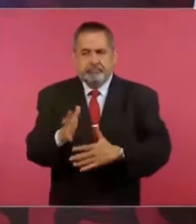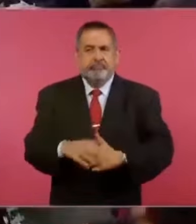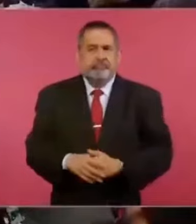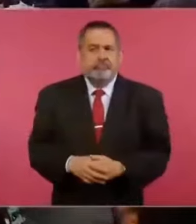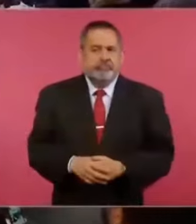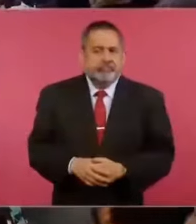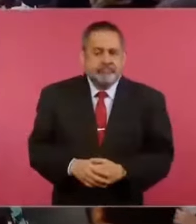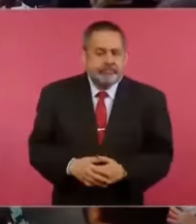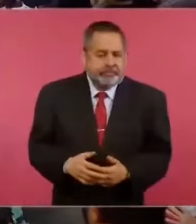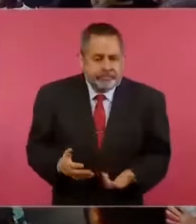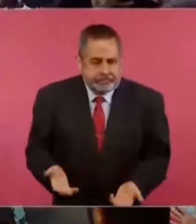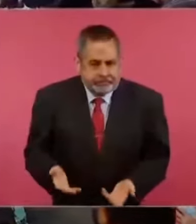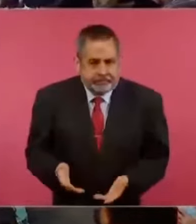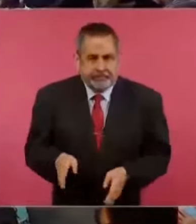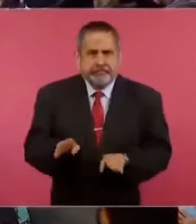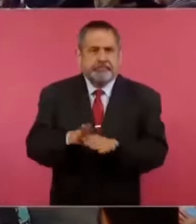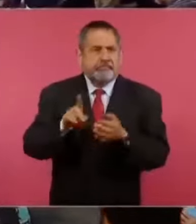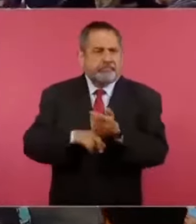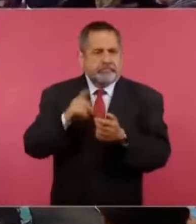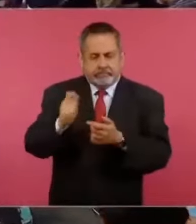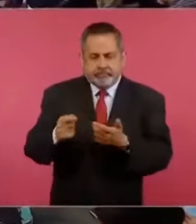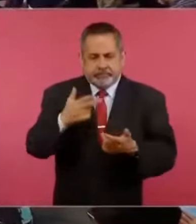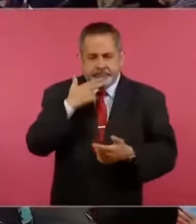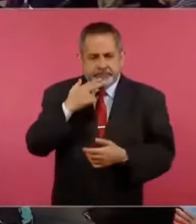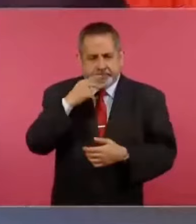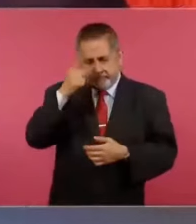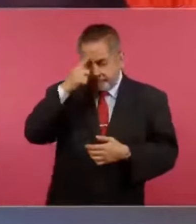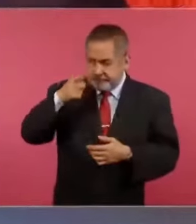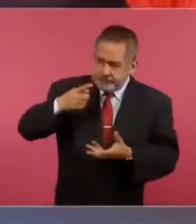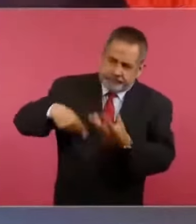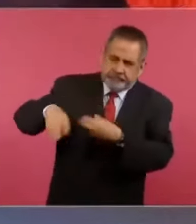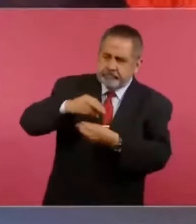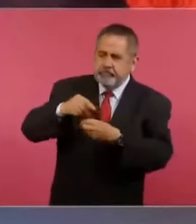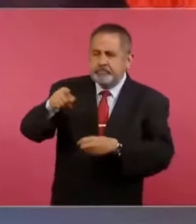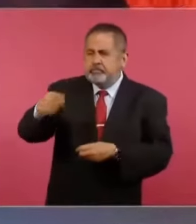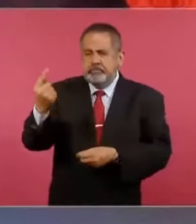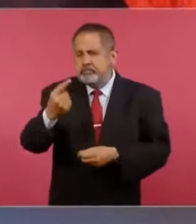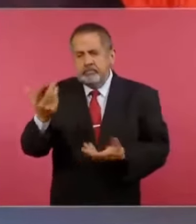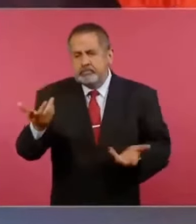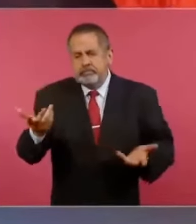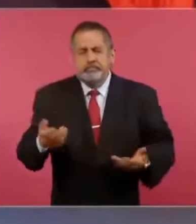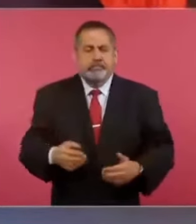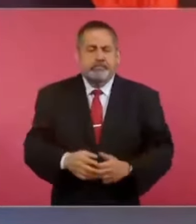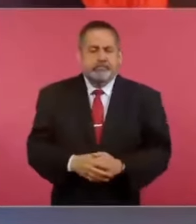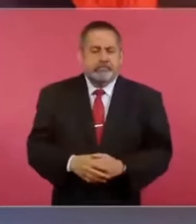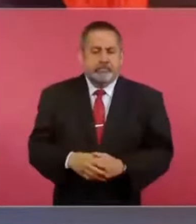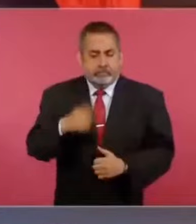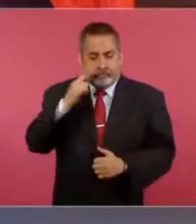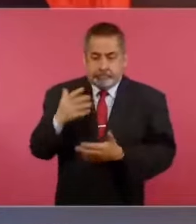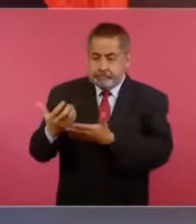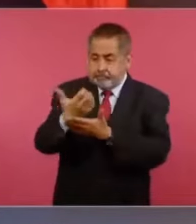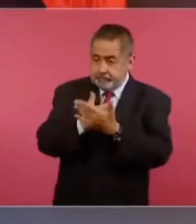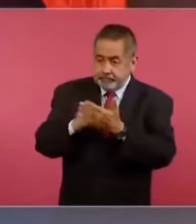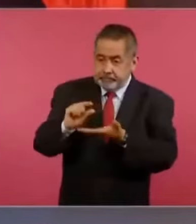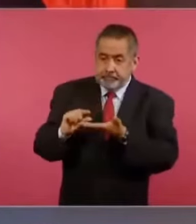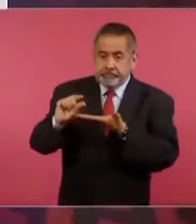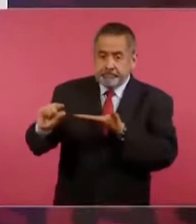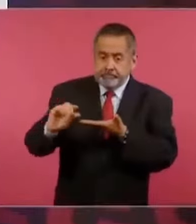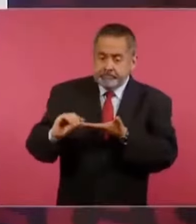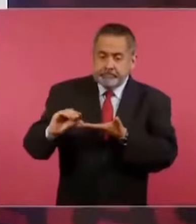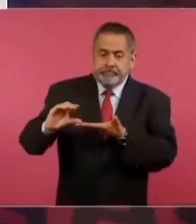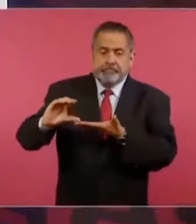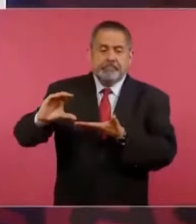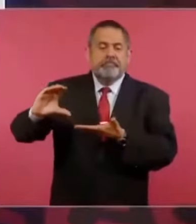¿Qué nos ha significado esto? ¿O qué le ha significado a los trabajadores esto?